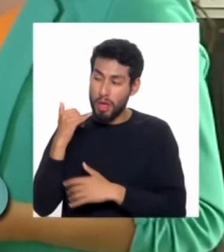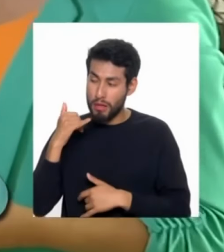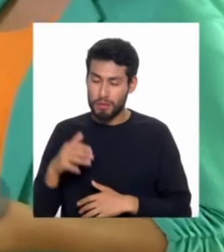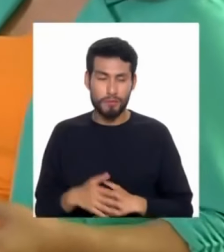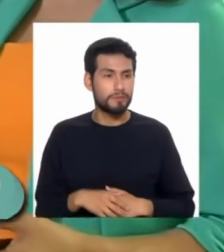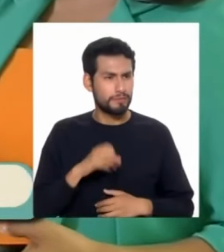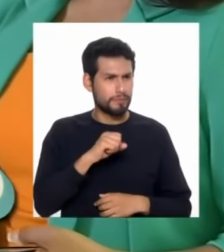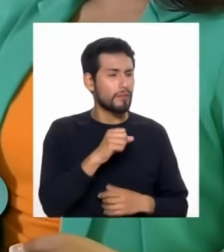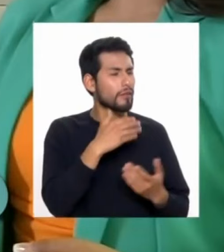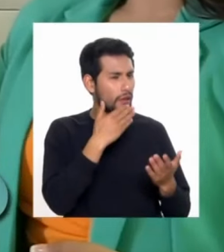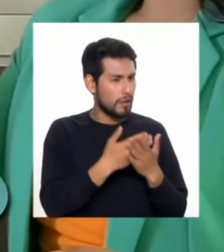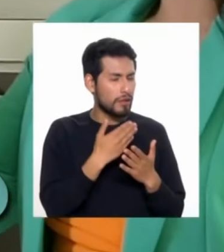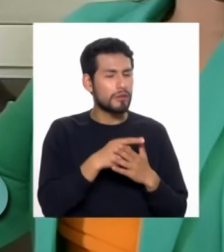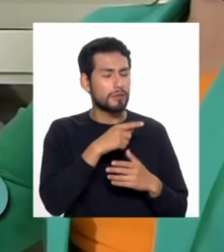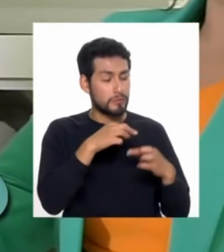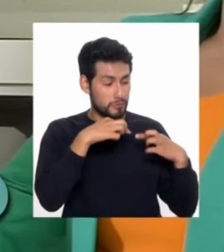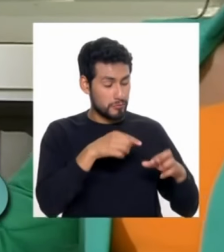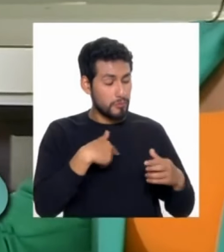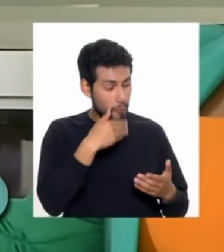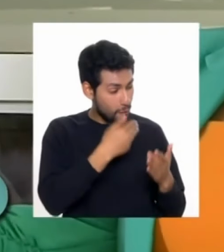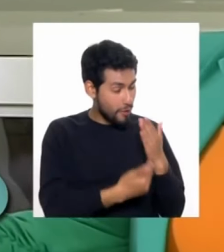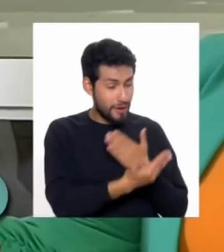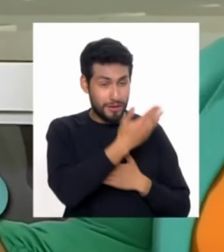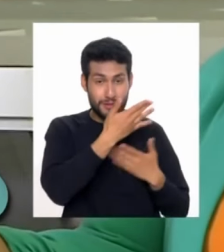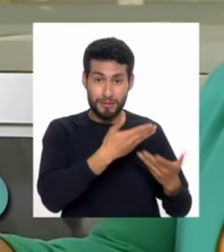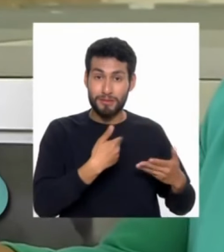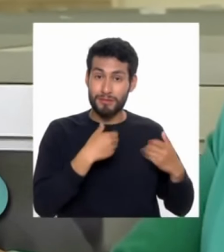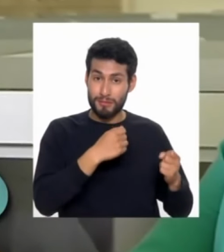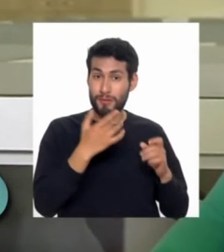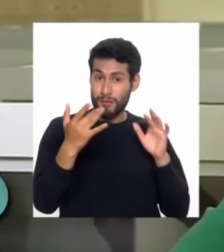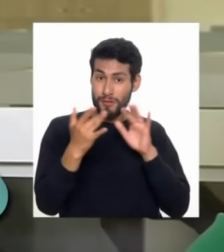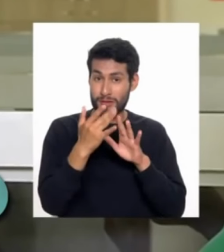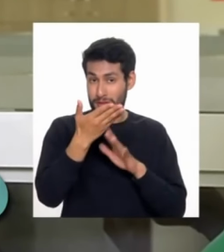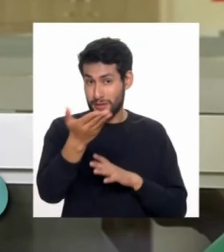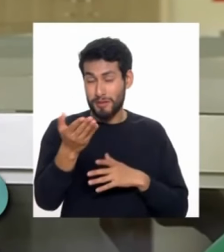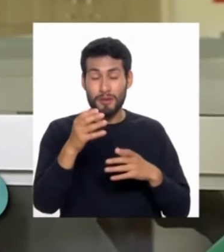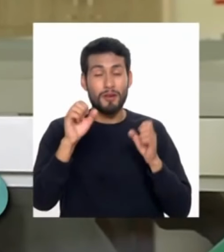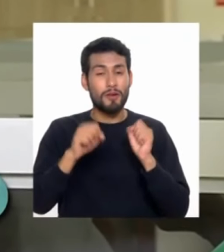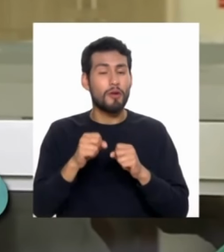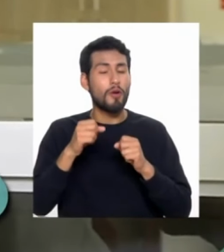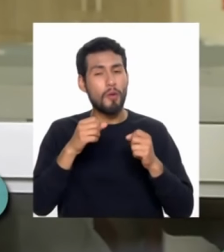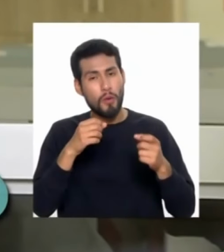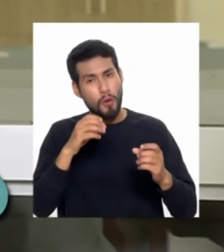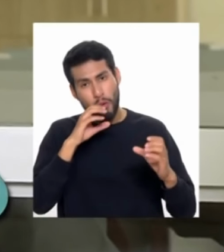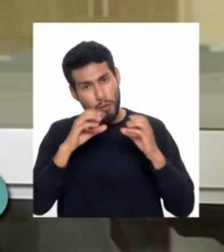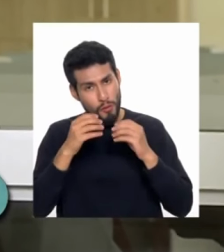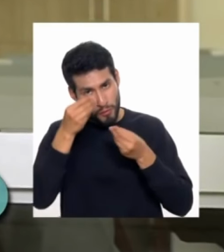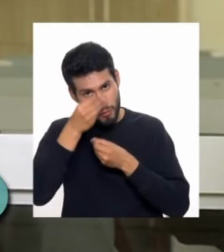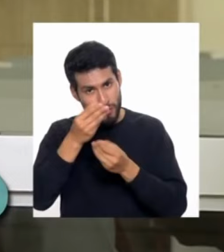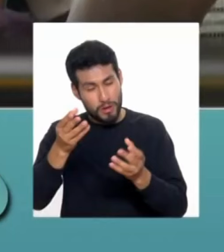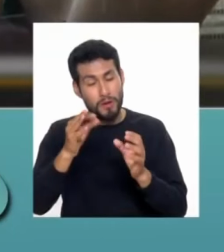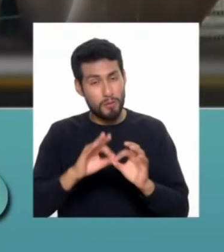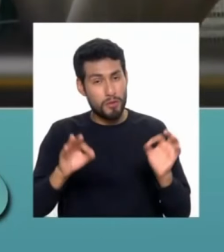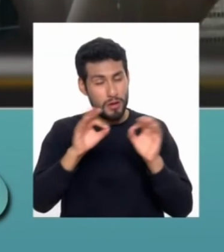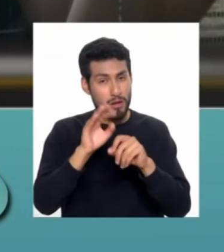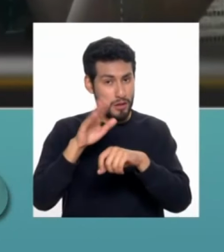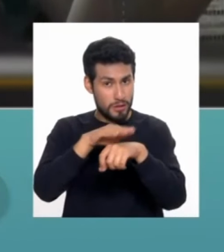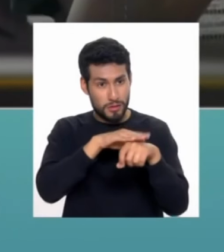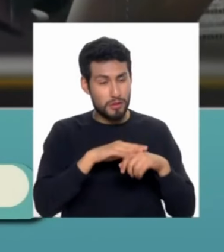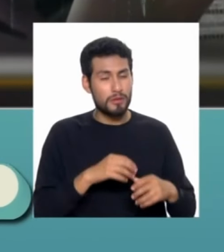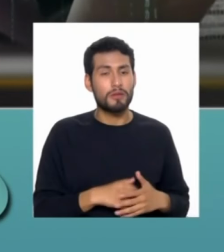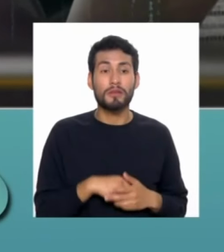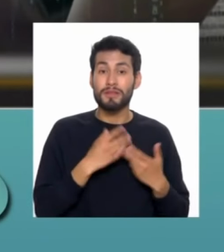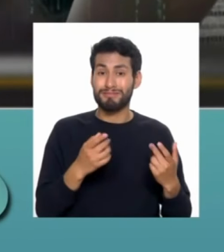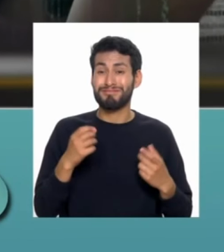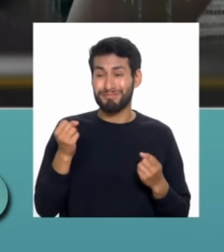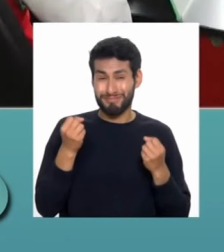buenos días, Vanessa, y gracias por permitirme a comunicar con tu público para dar este importante mensaje. Más allá de